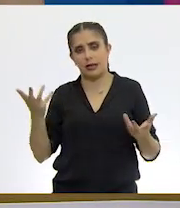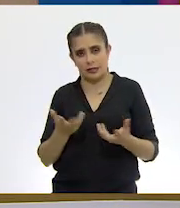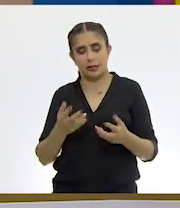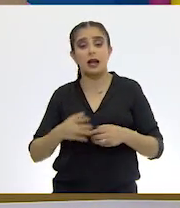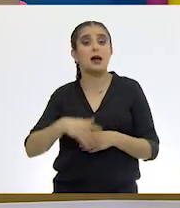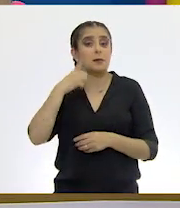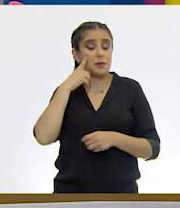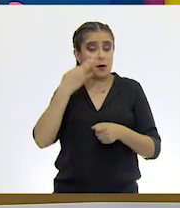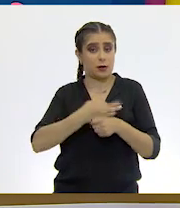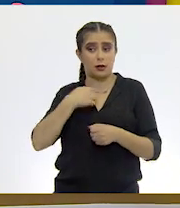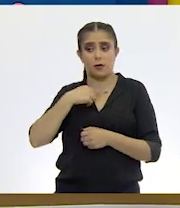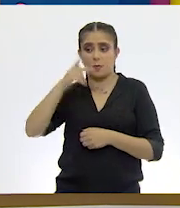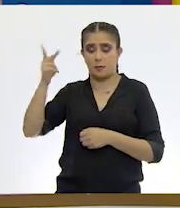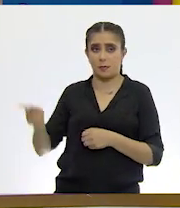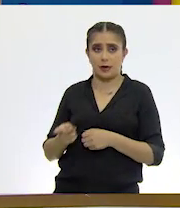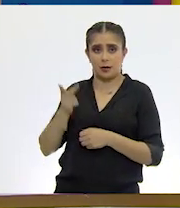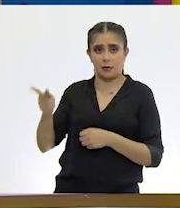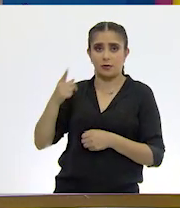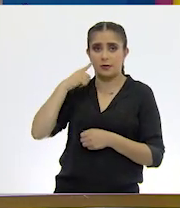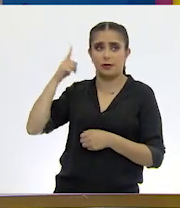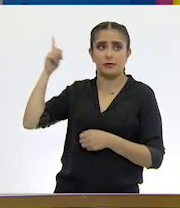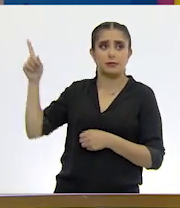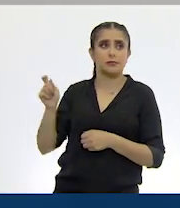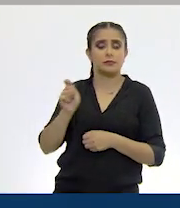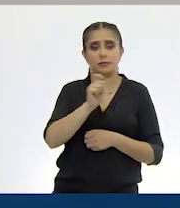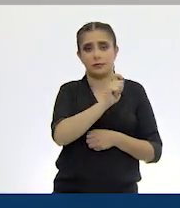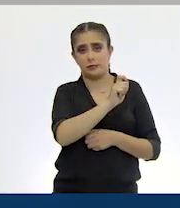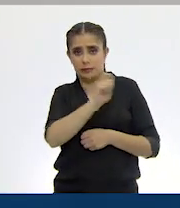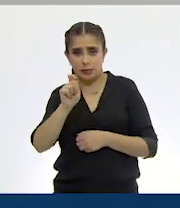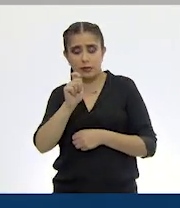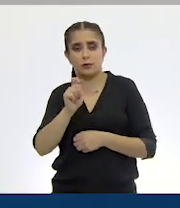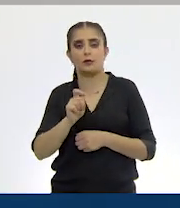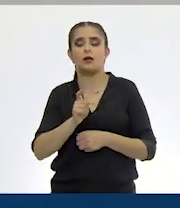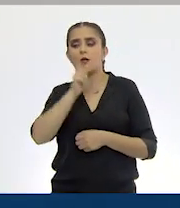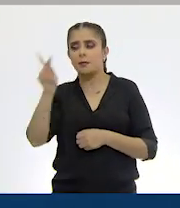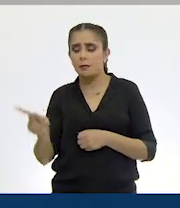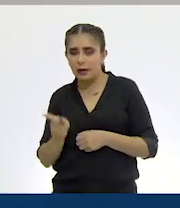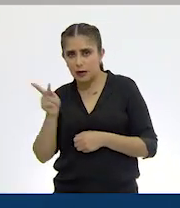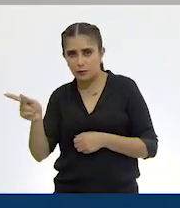preguntas. Ajá. Y voy a poner mi guión largo y te voy a preguntar,